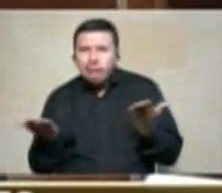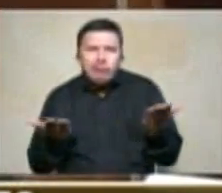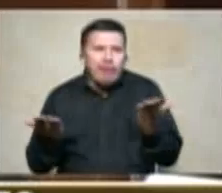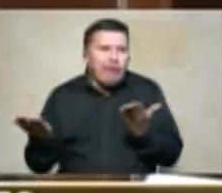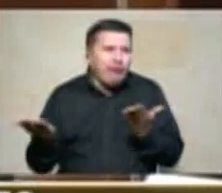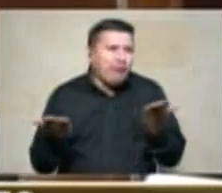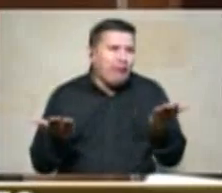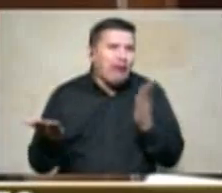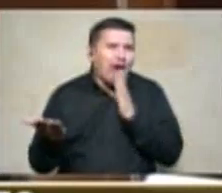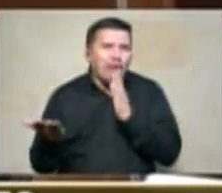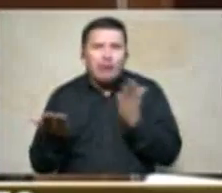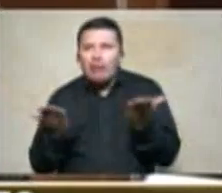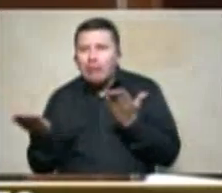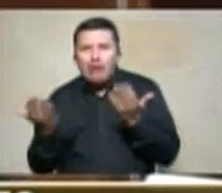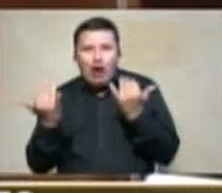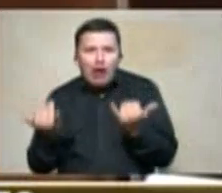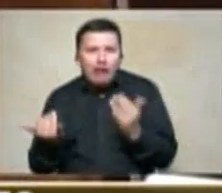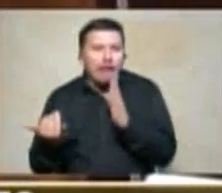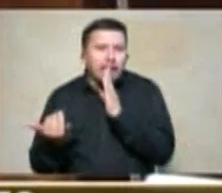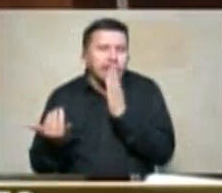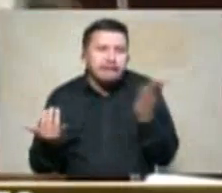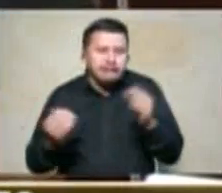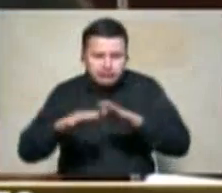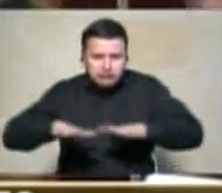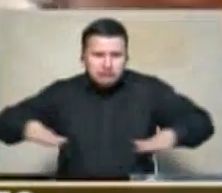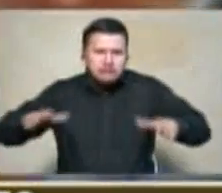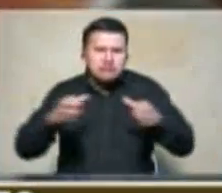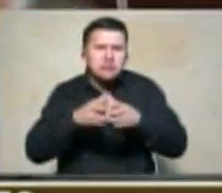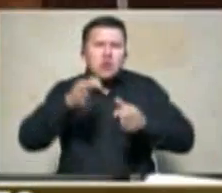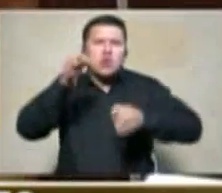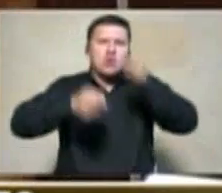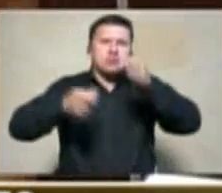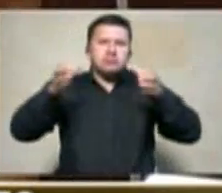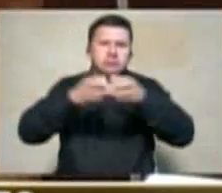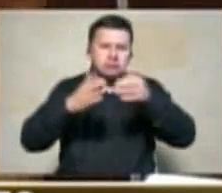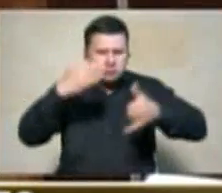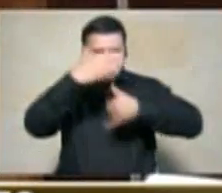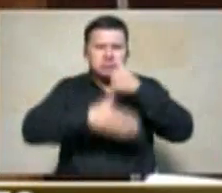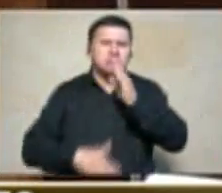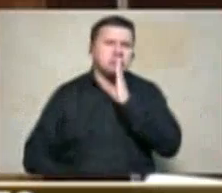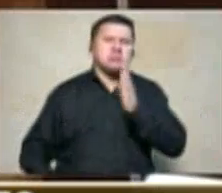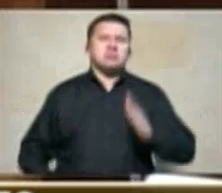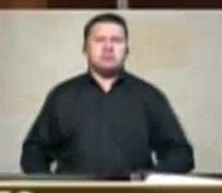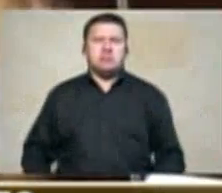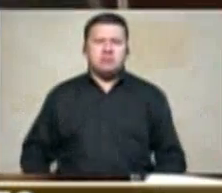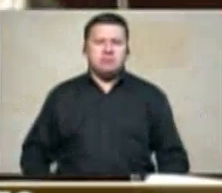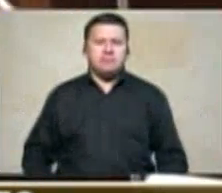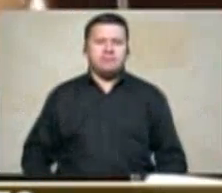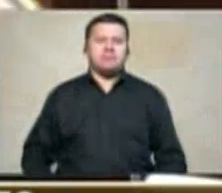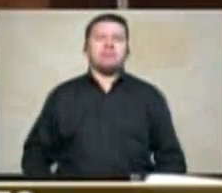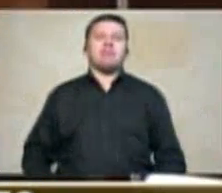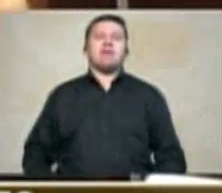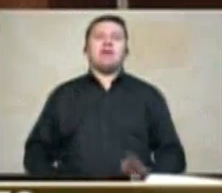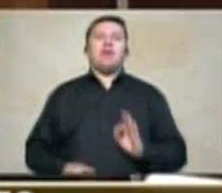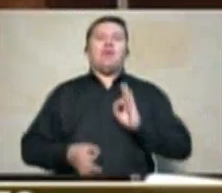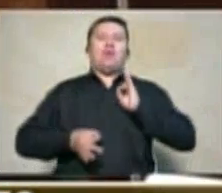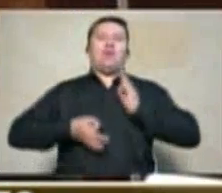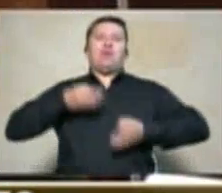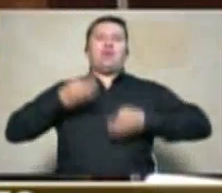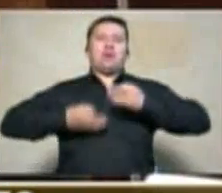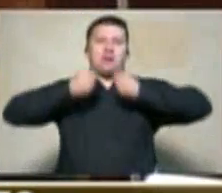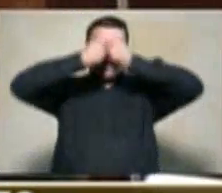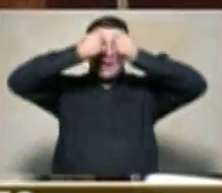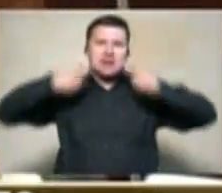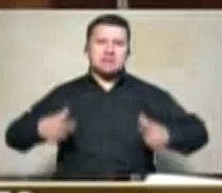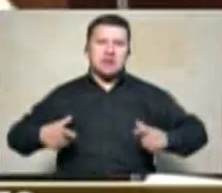justicia para el país es la rama jurisdiccional del Estado, la mayor y